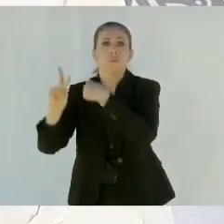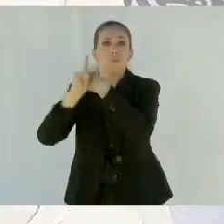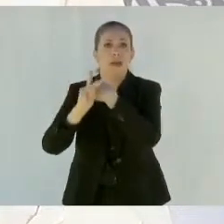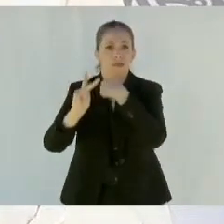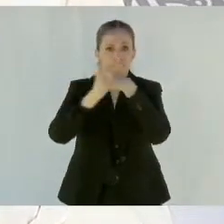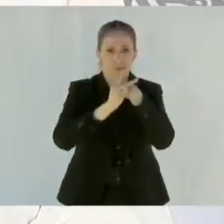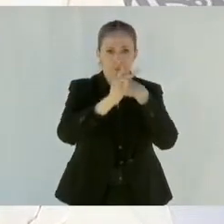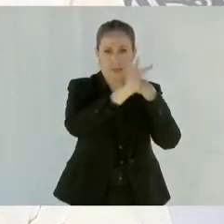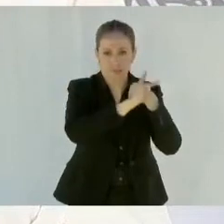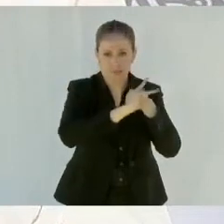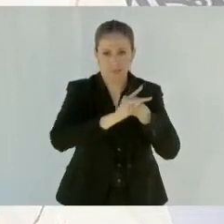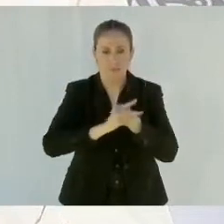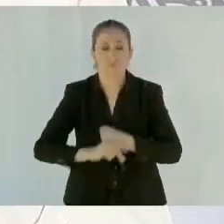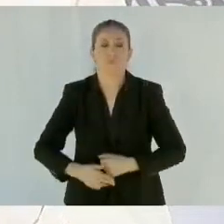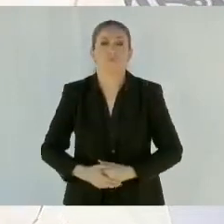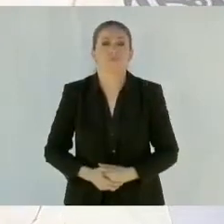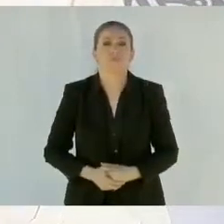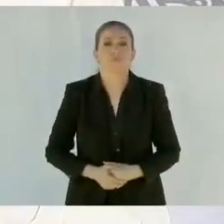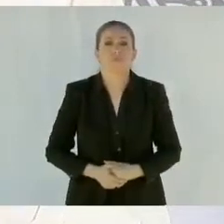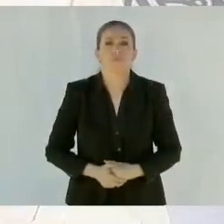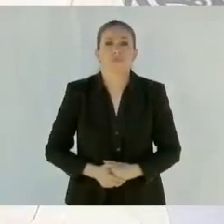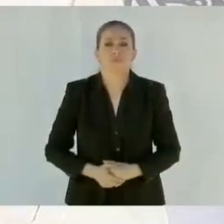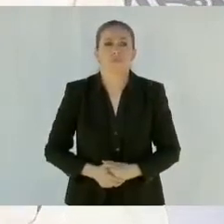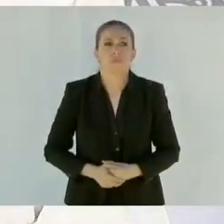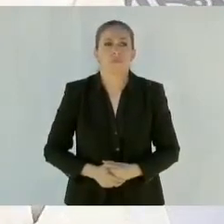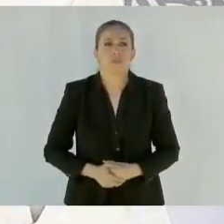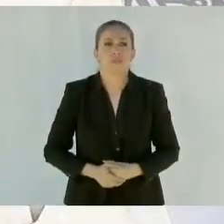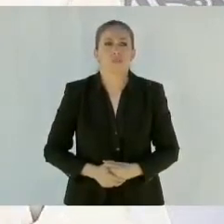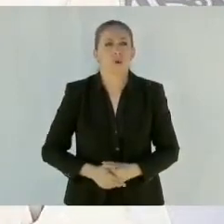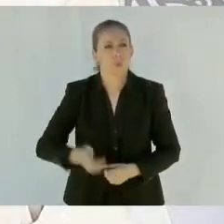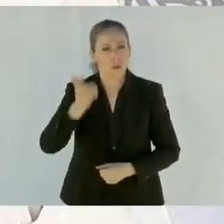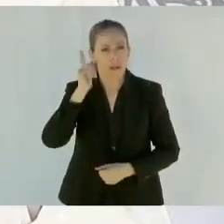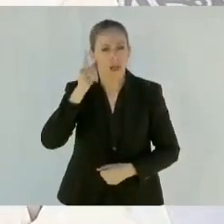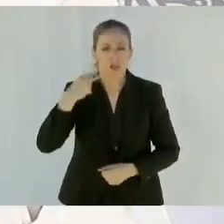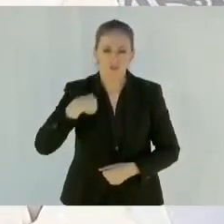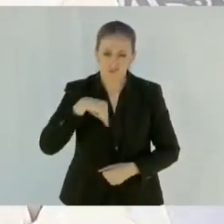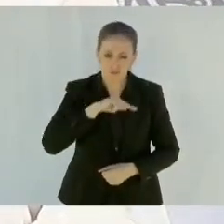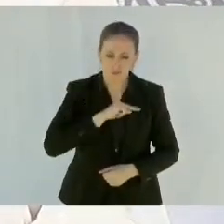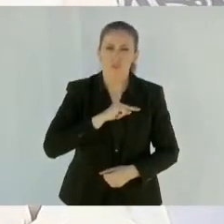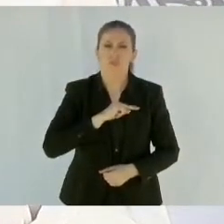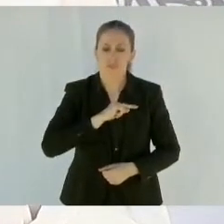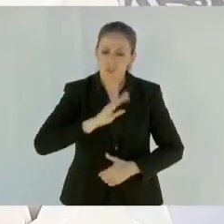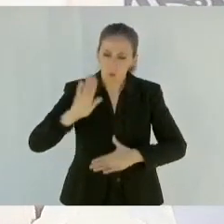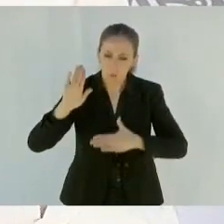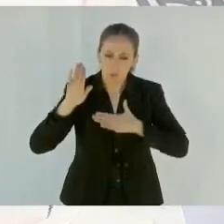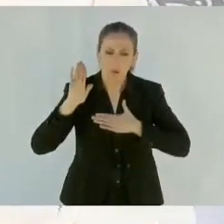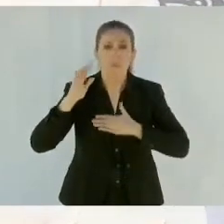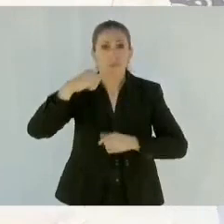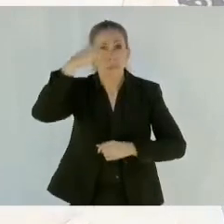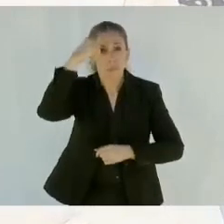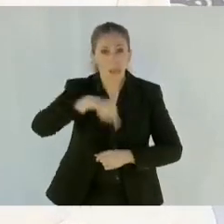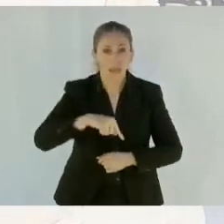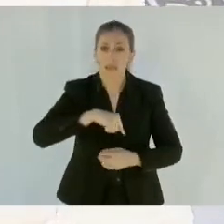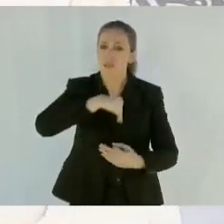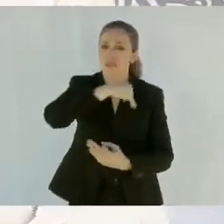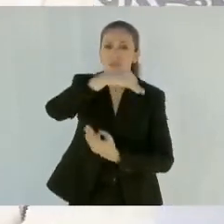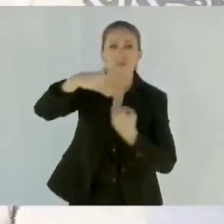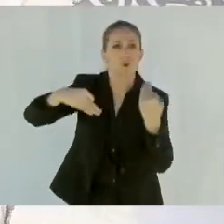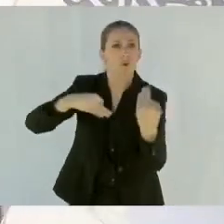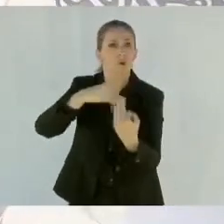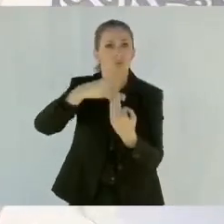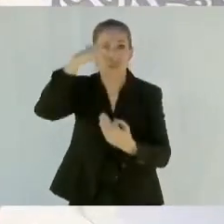Y vamos a garantizar que todos los mexicanos sean vacunados.